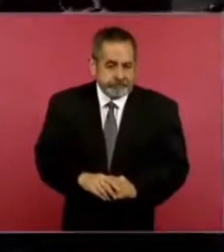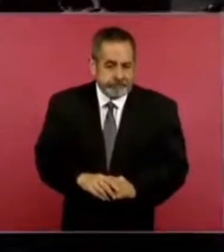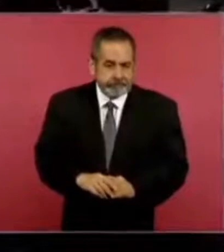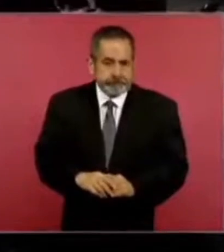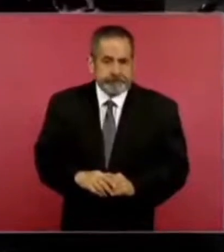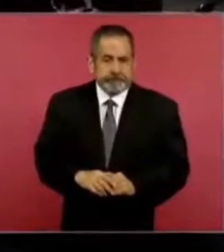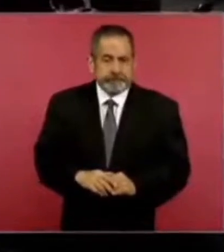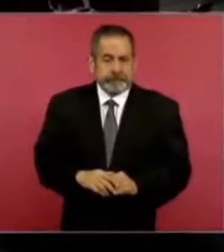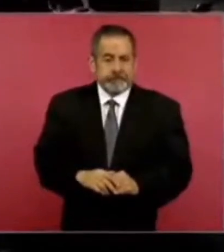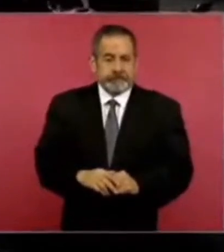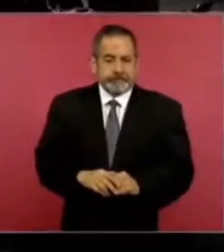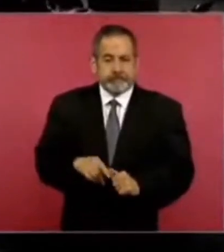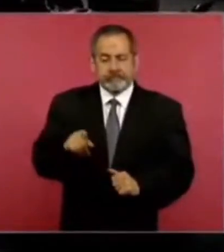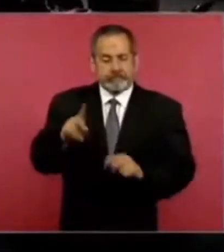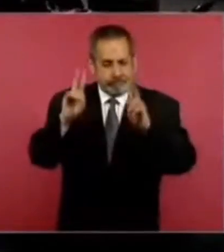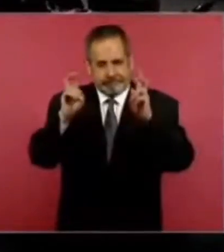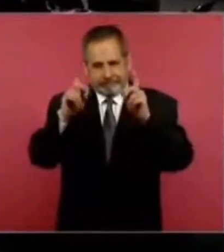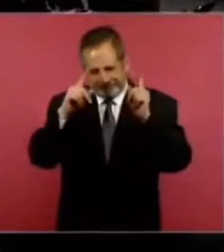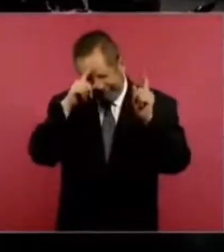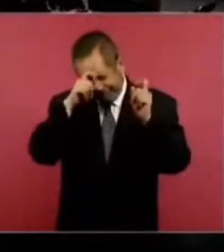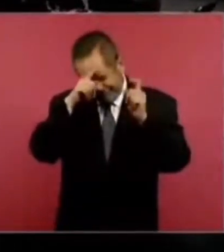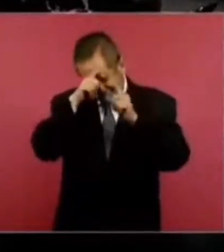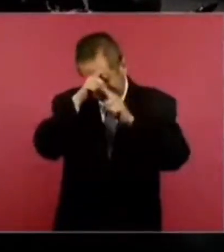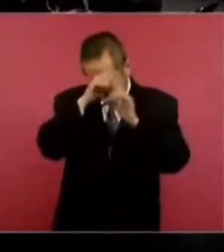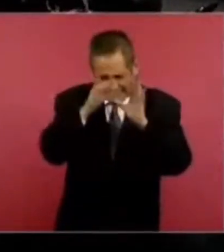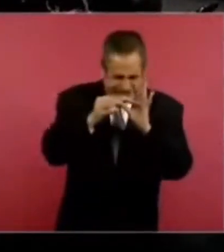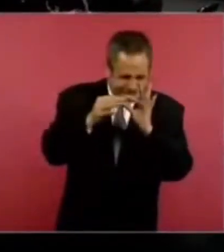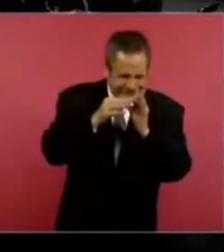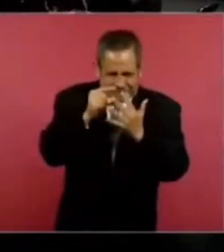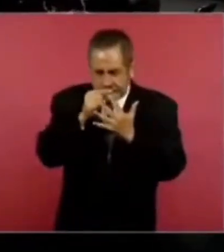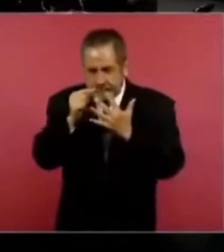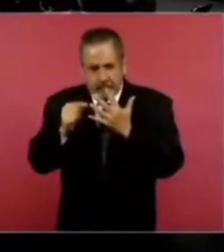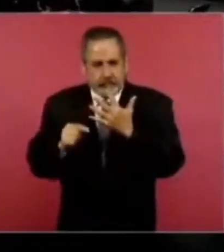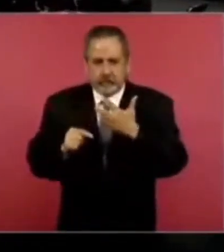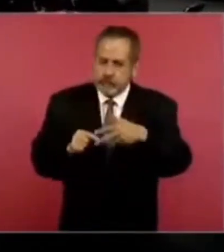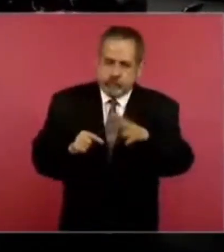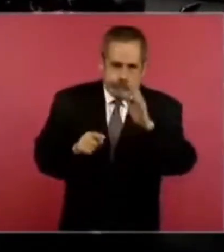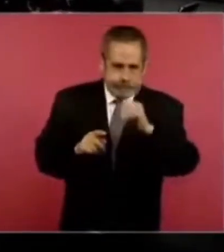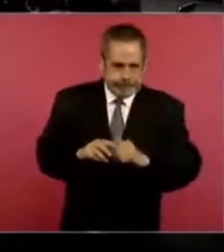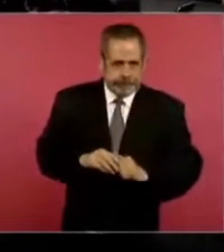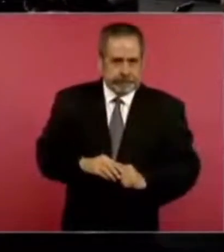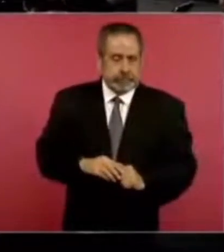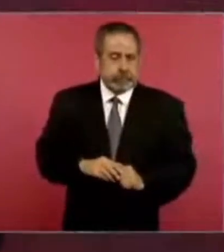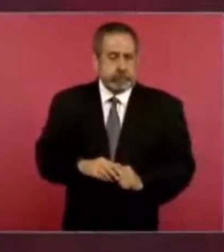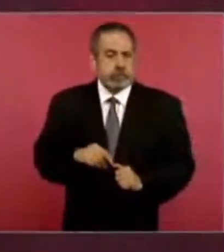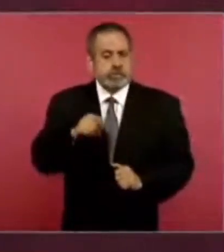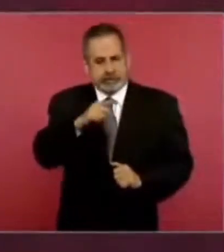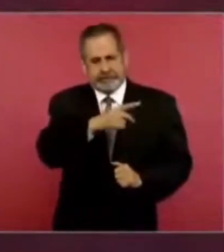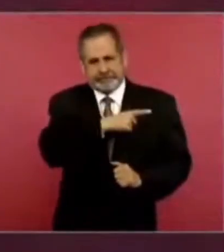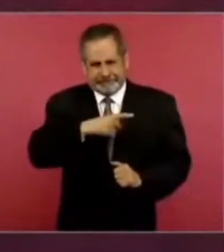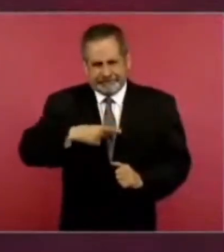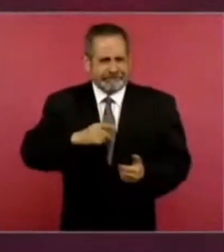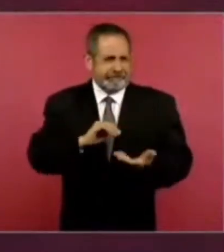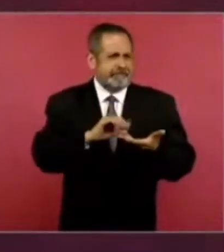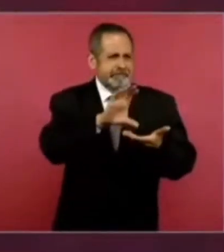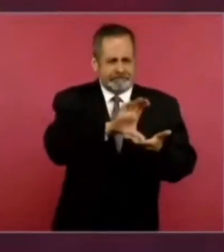Fue recientemente también adquirida por la familia del Valle. Entonces, pues parece ser que también están atoradas un poco